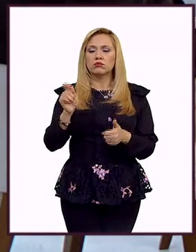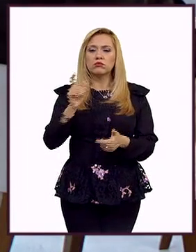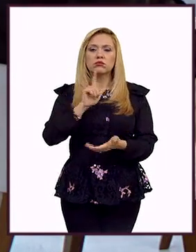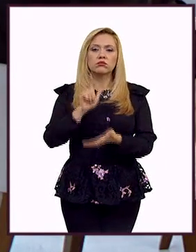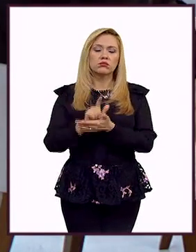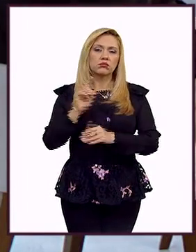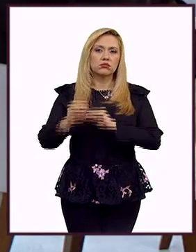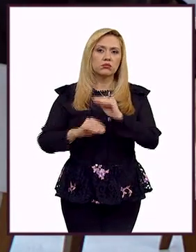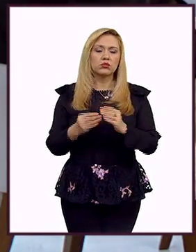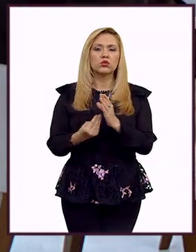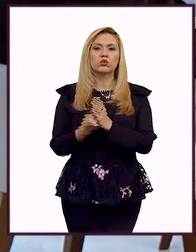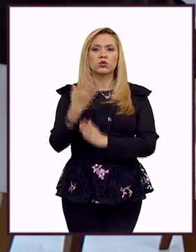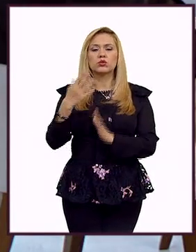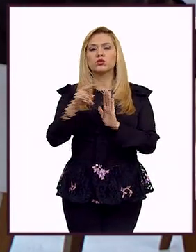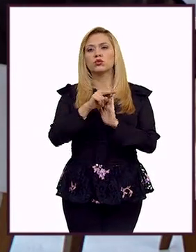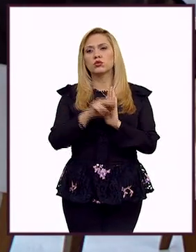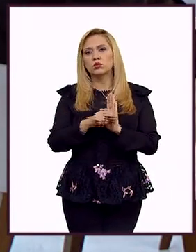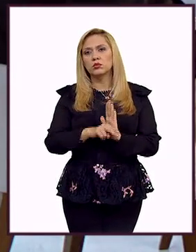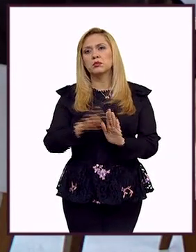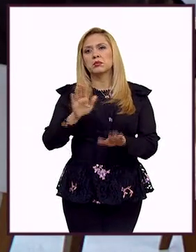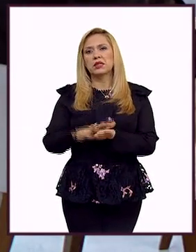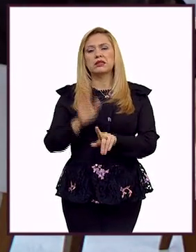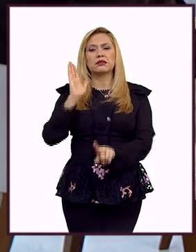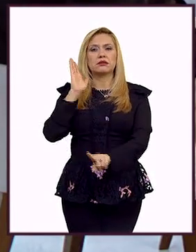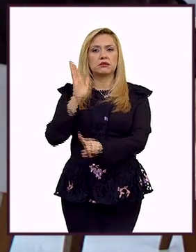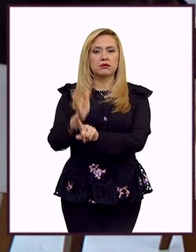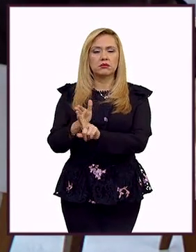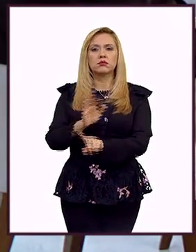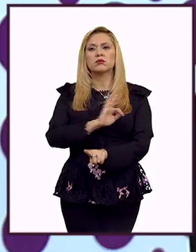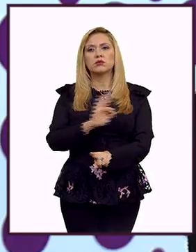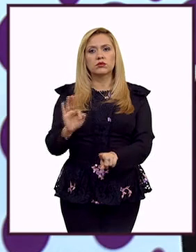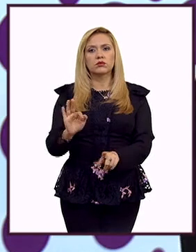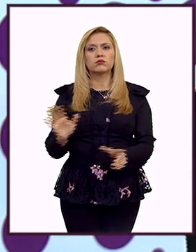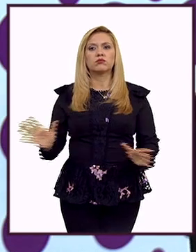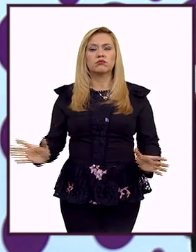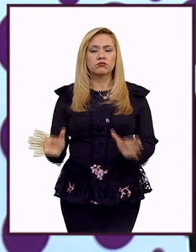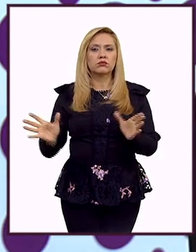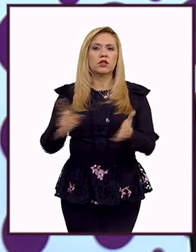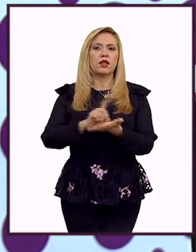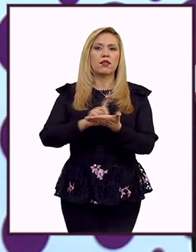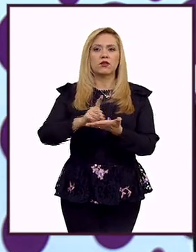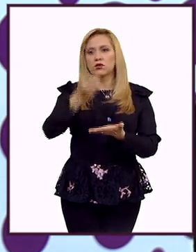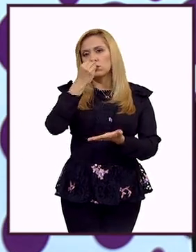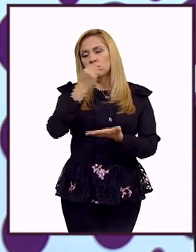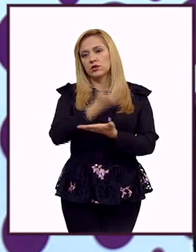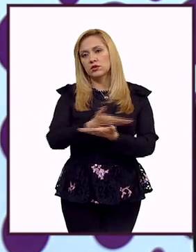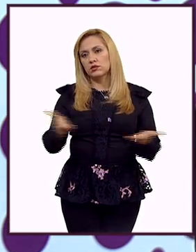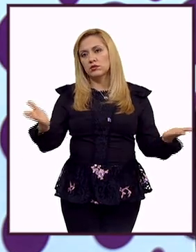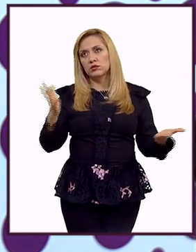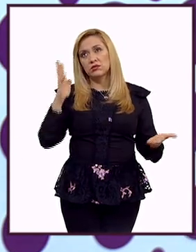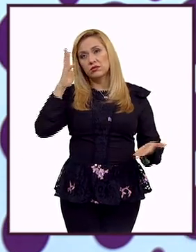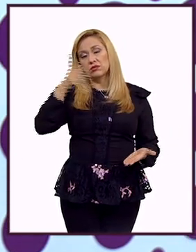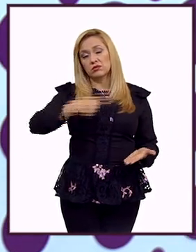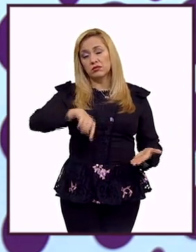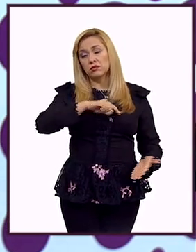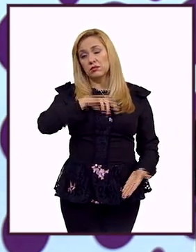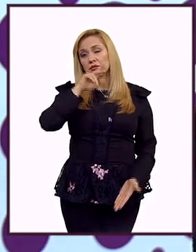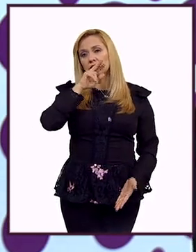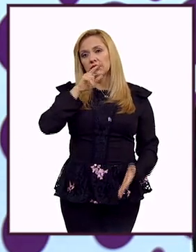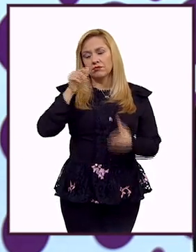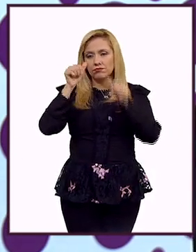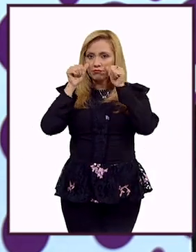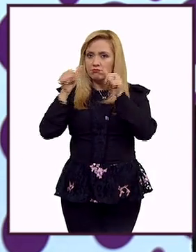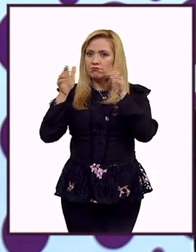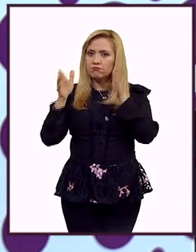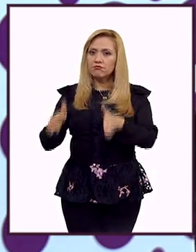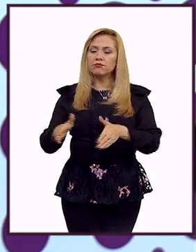para construir normas, reglamentos más específicos que promuevan esta parte del derecho a la alimentación, que es el que nosotros manifestamos con gran fuerza,